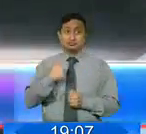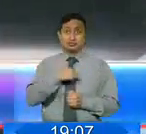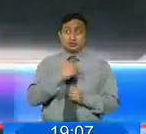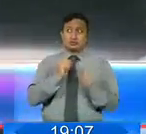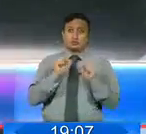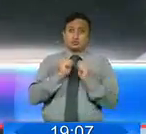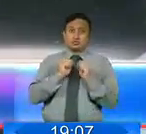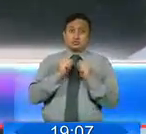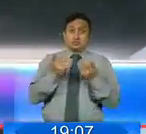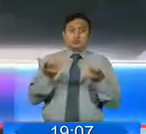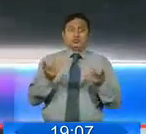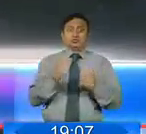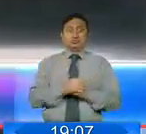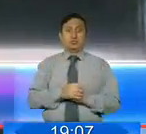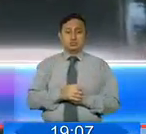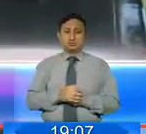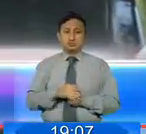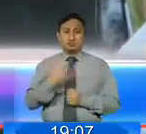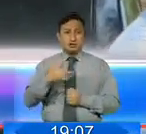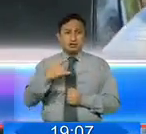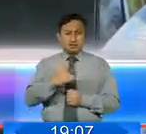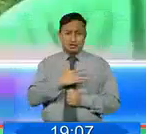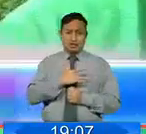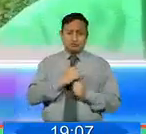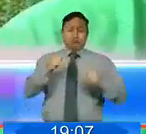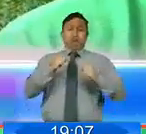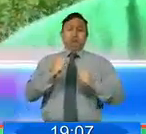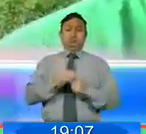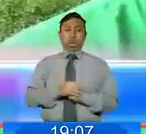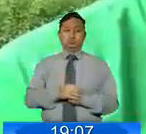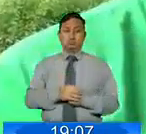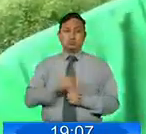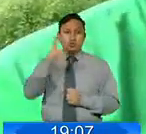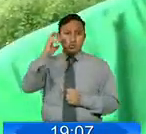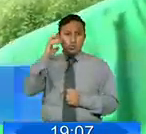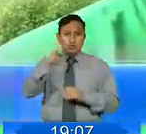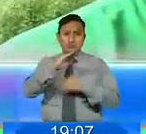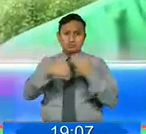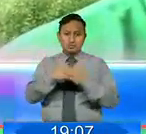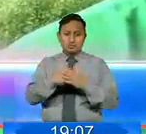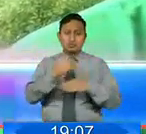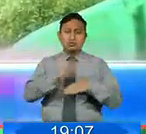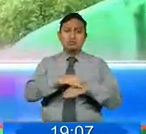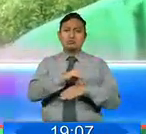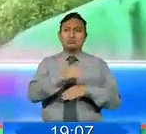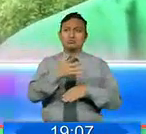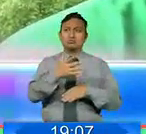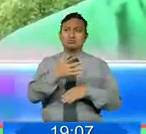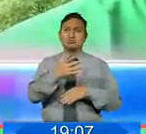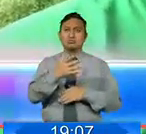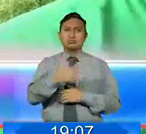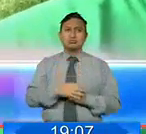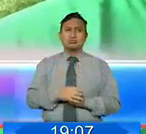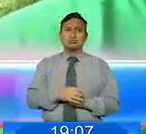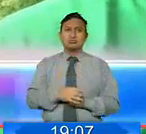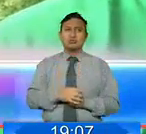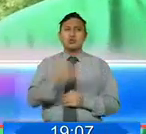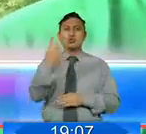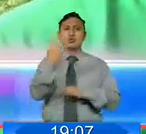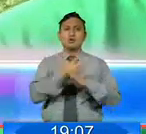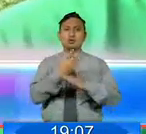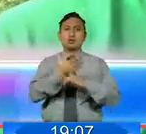asustamos sí es golpe que reventaba escuchamos todo fue la detonación como más o menos Unas cuatro veces y